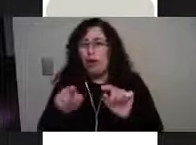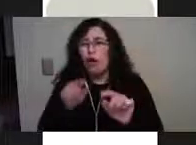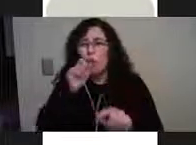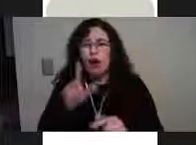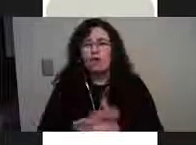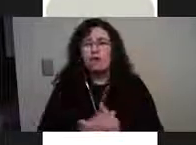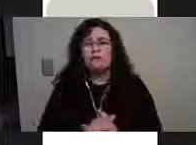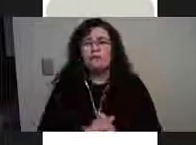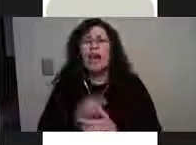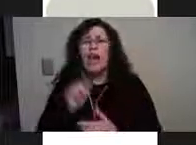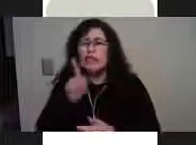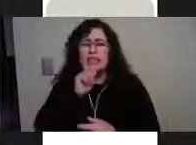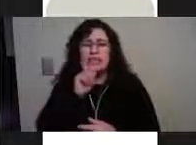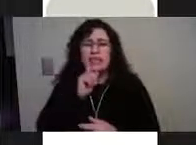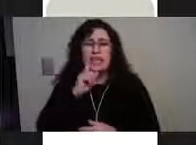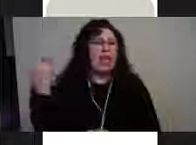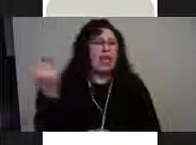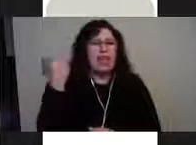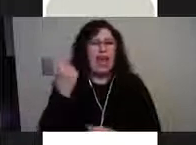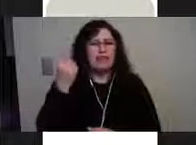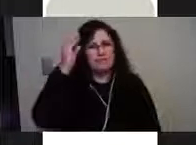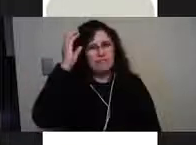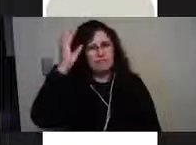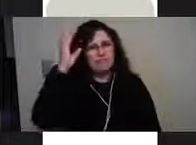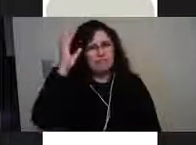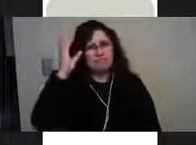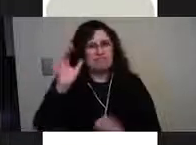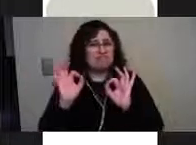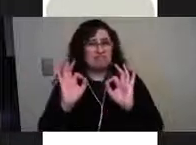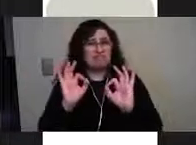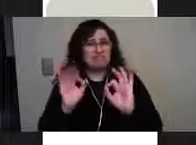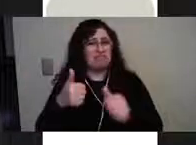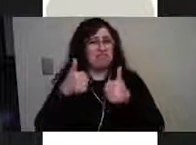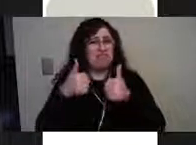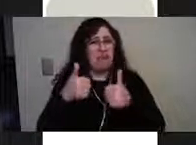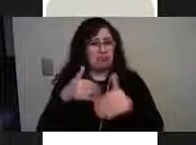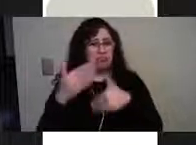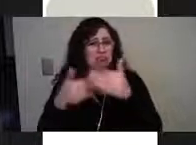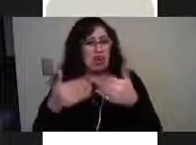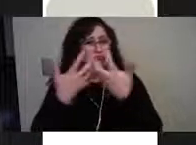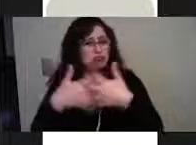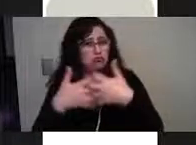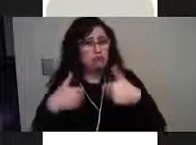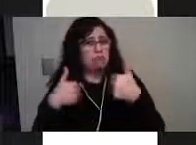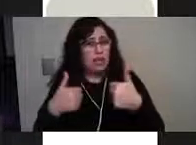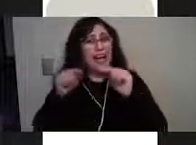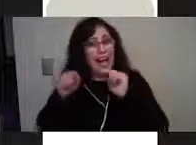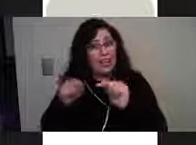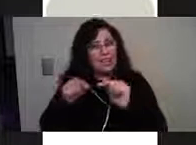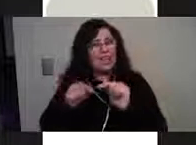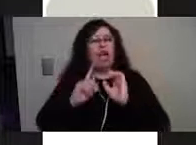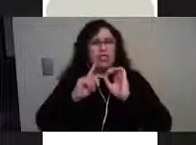tienen generalmente funciones cognitivas indemnes, ¿ya? Entonces, particularmente en estos niños hay que ser súper